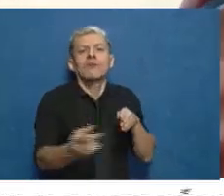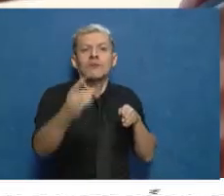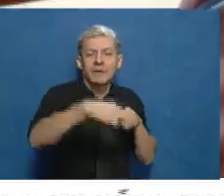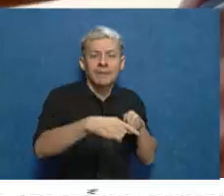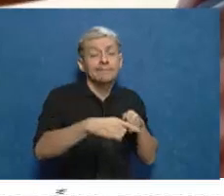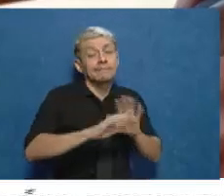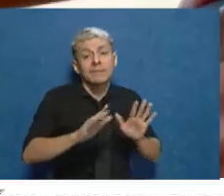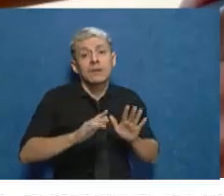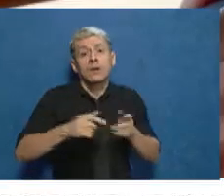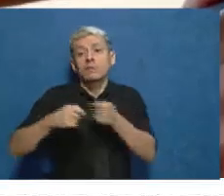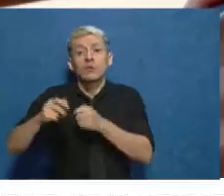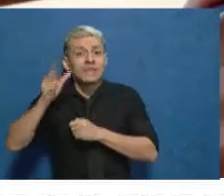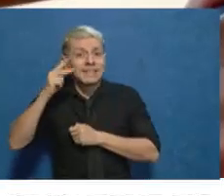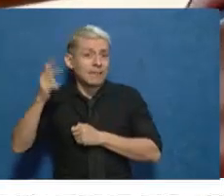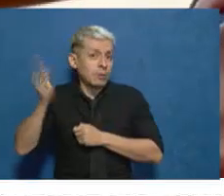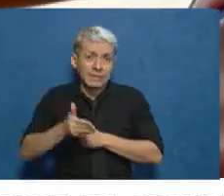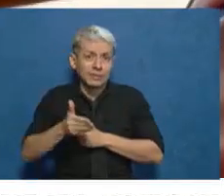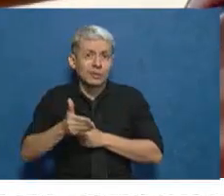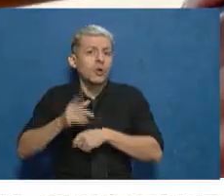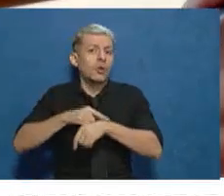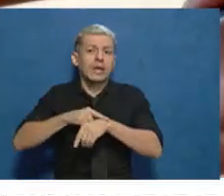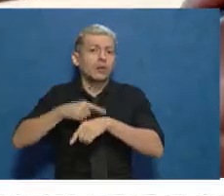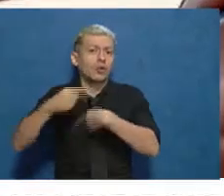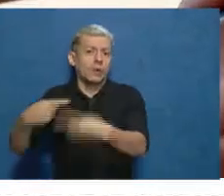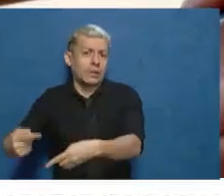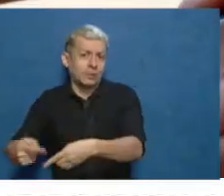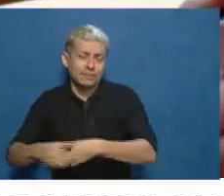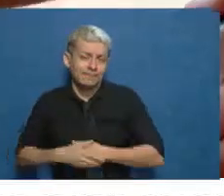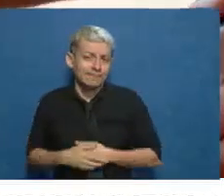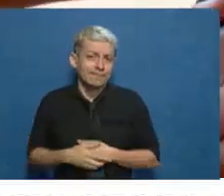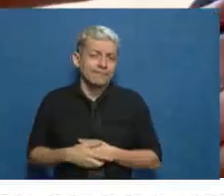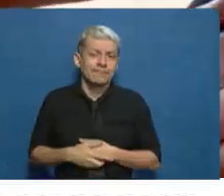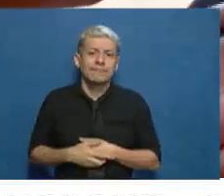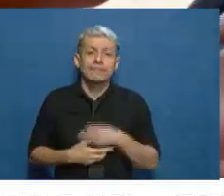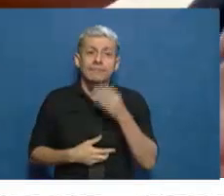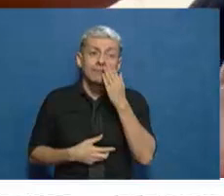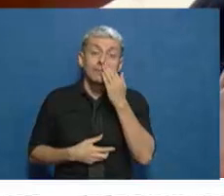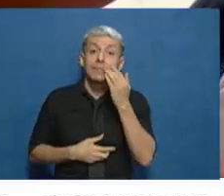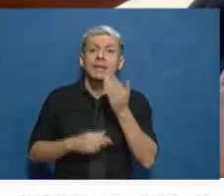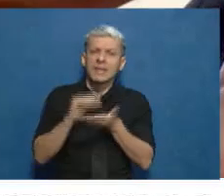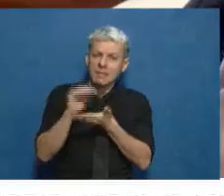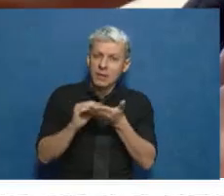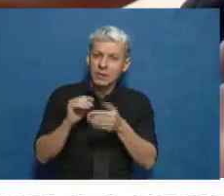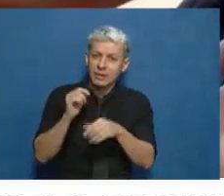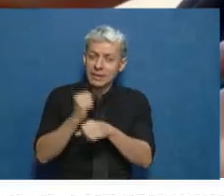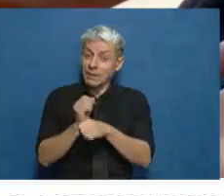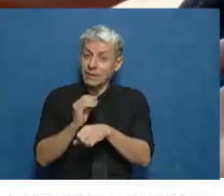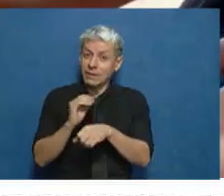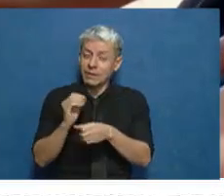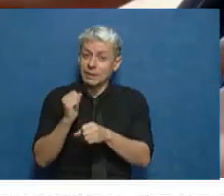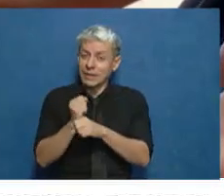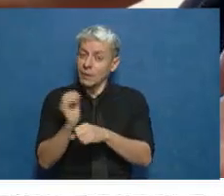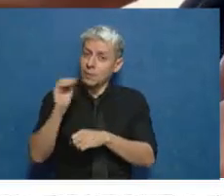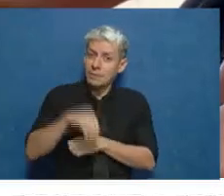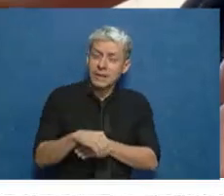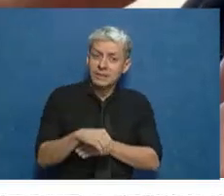83% del comercio tradicional está haciendo horario corrido en la ciudad. ¿No se va a hacer trabajar más los empleados? empleados, ¿qué pasa con el horario, por ejemplo, que quede en el medio,